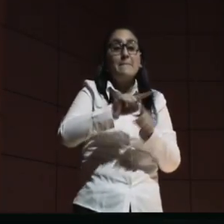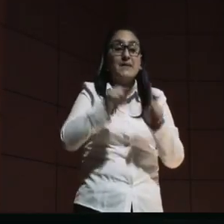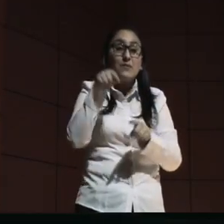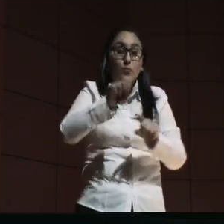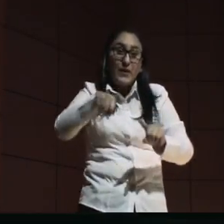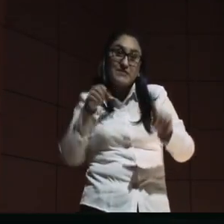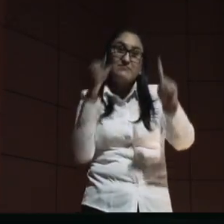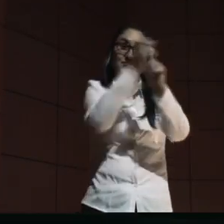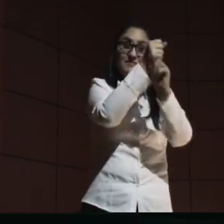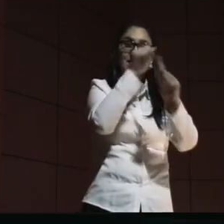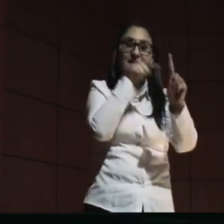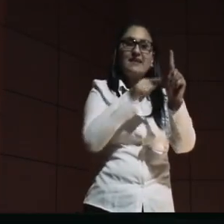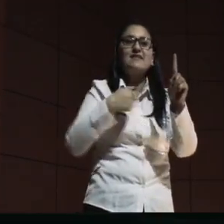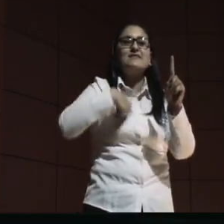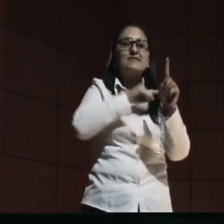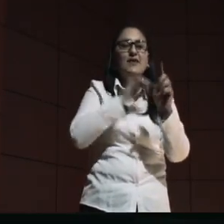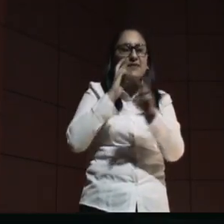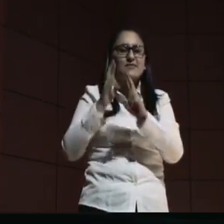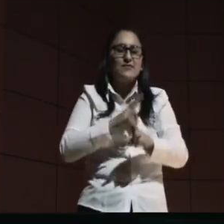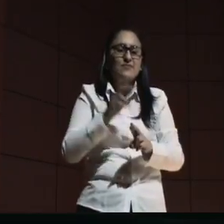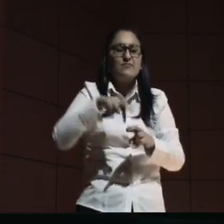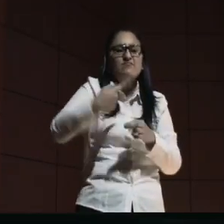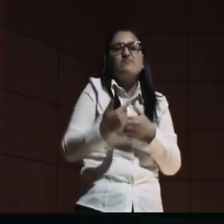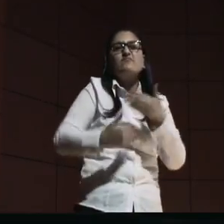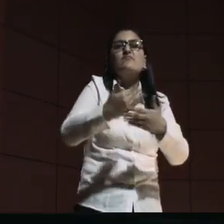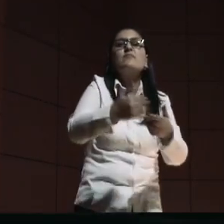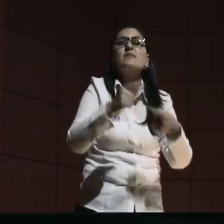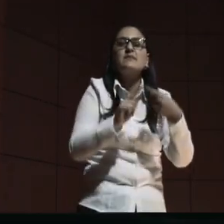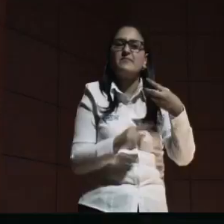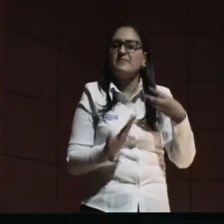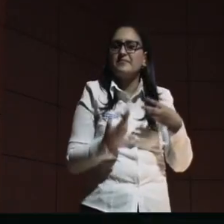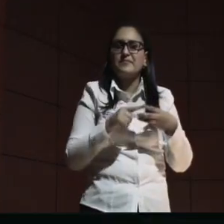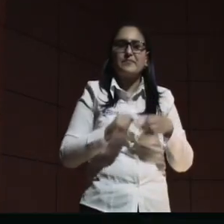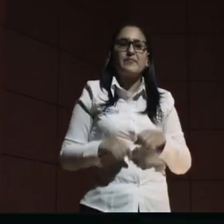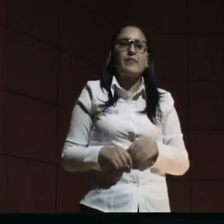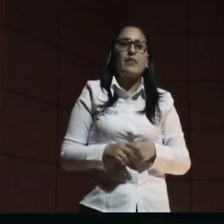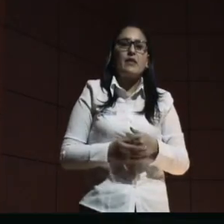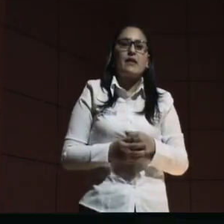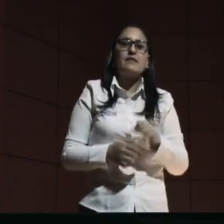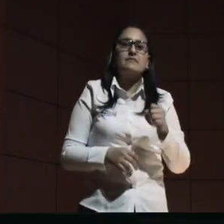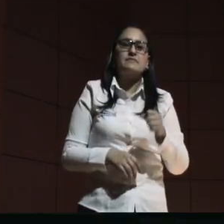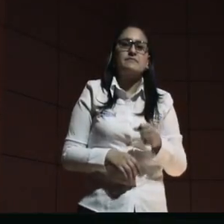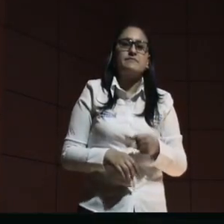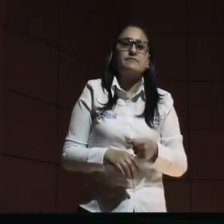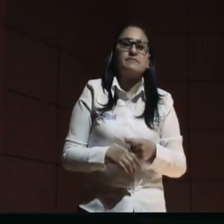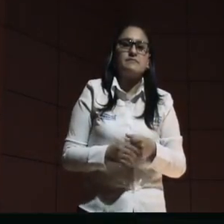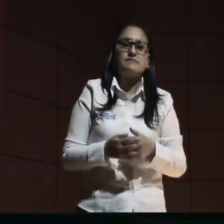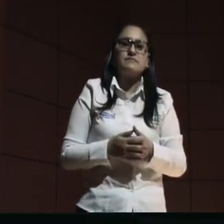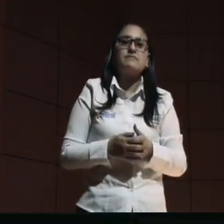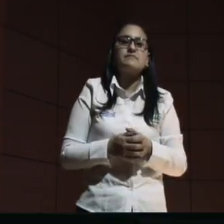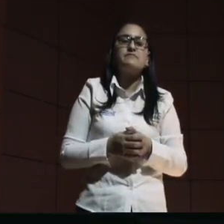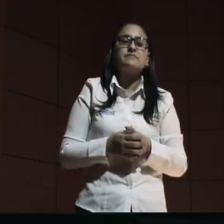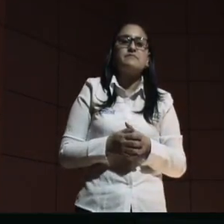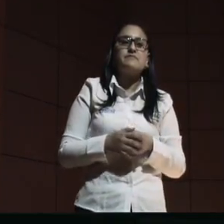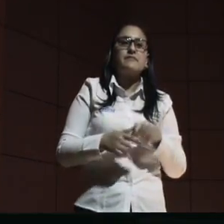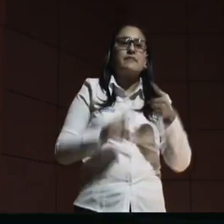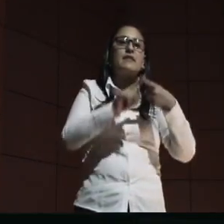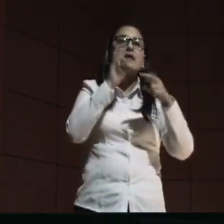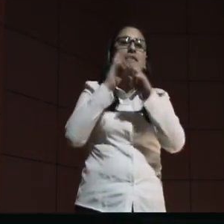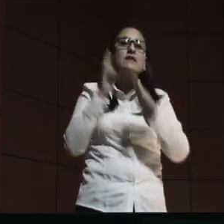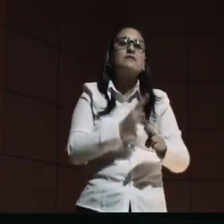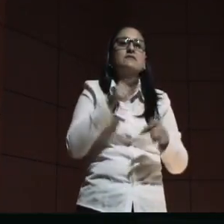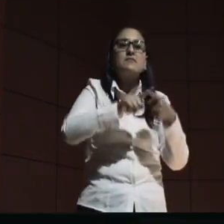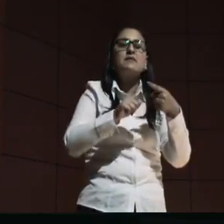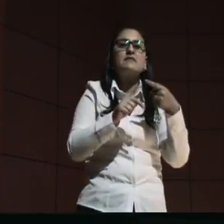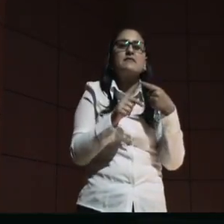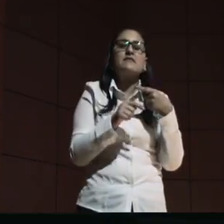Pero para que eso se dé, deben conseguir dos pasos. Por un lado, la del reconocimiento del